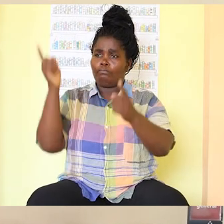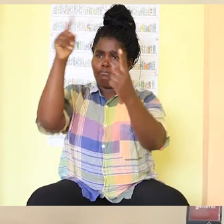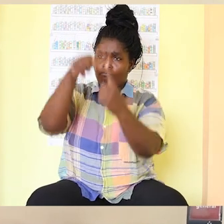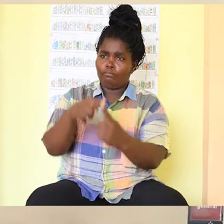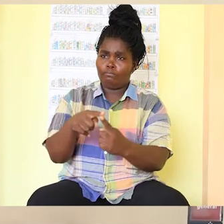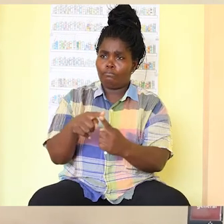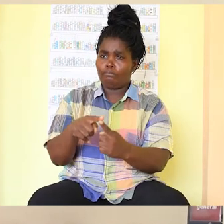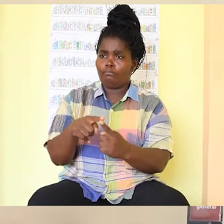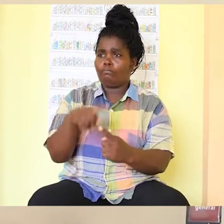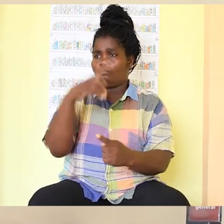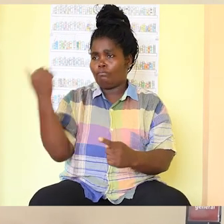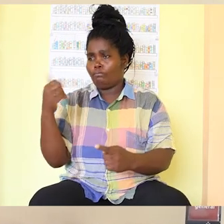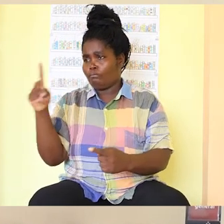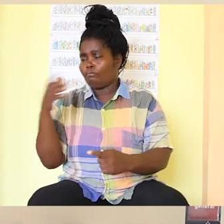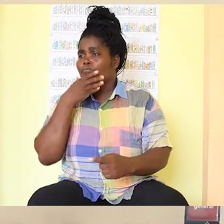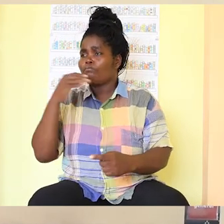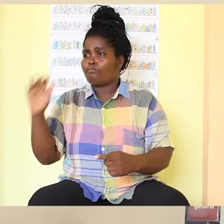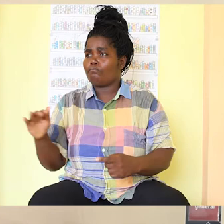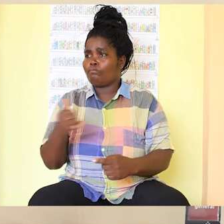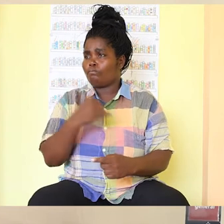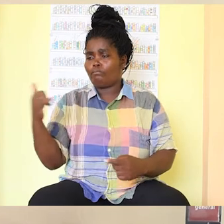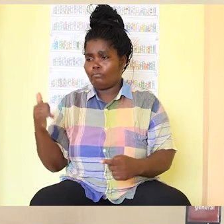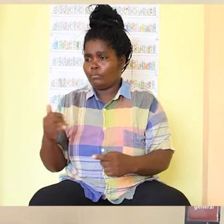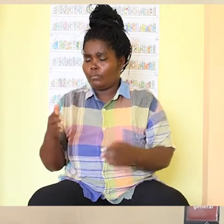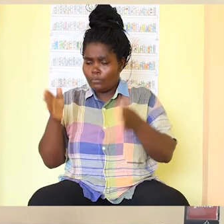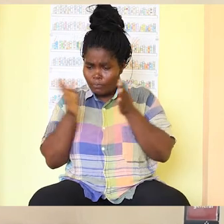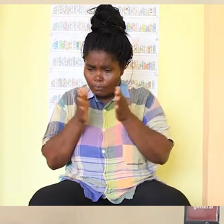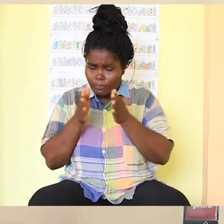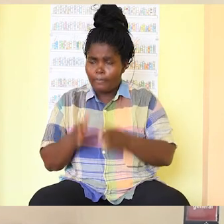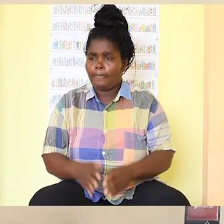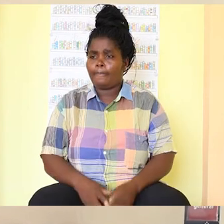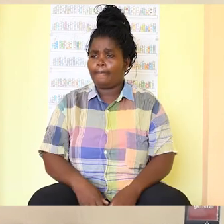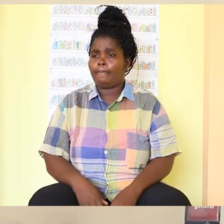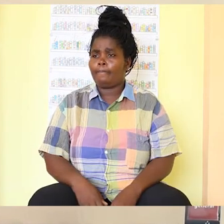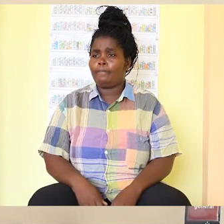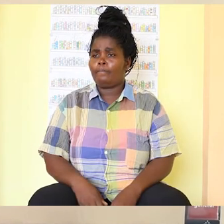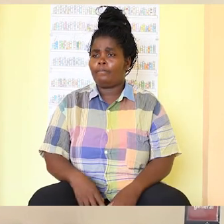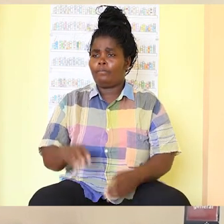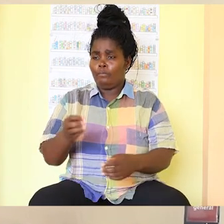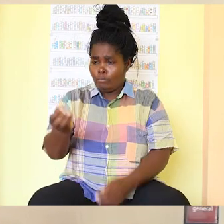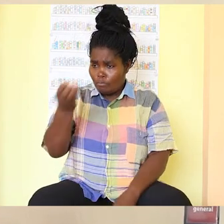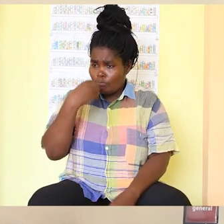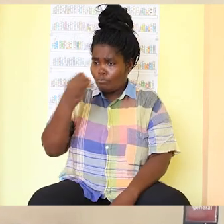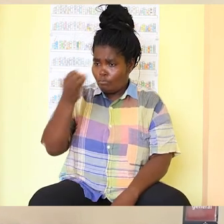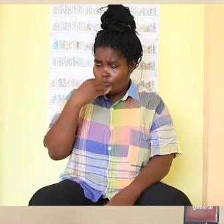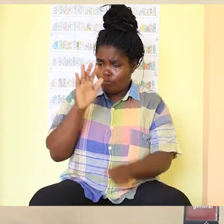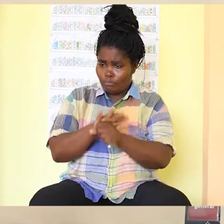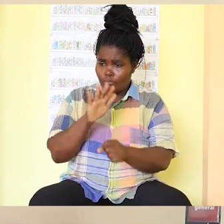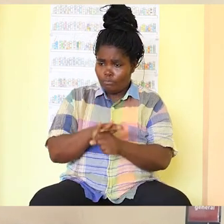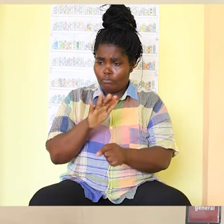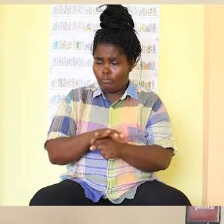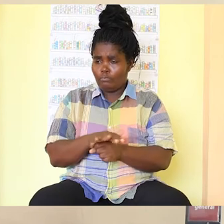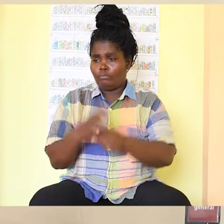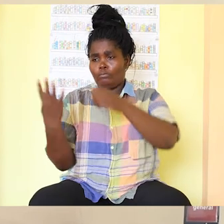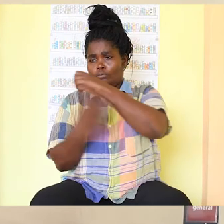se encontró con el chivo mediano y el chivón pequeño. Comieron mucha hierba y